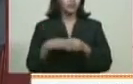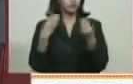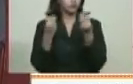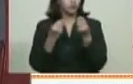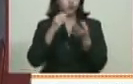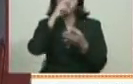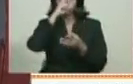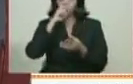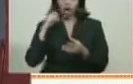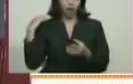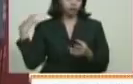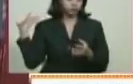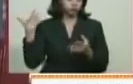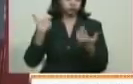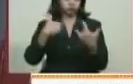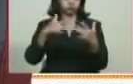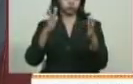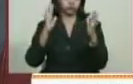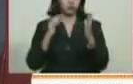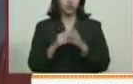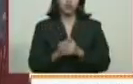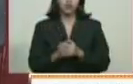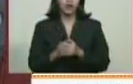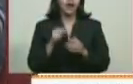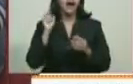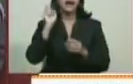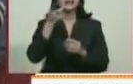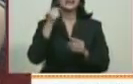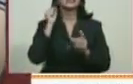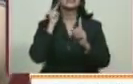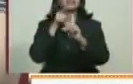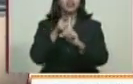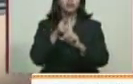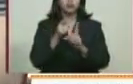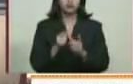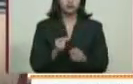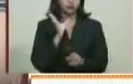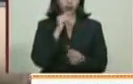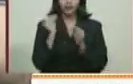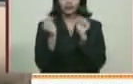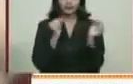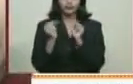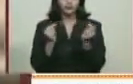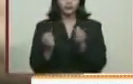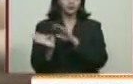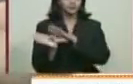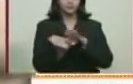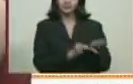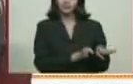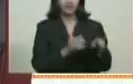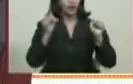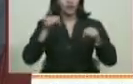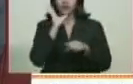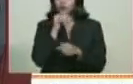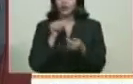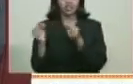tiempo hay gas directo. Es decir, ya no, eso no tiene discusión. Hay cosas que a esta altura, Mamorín, no tienen